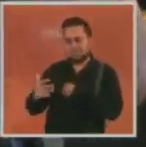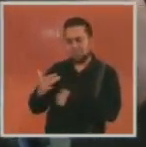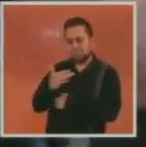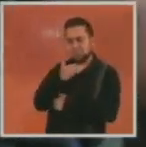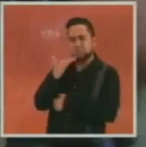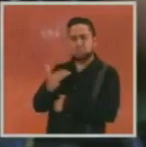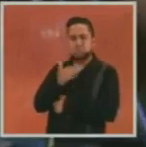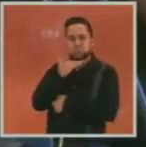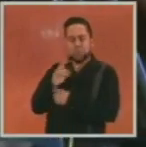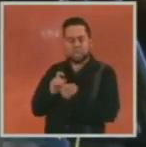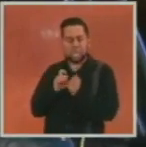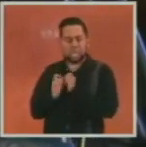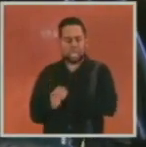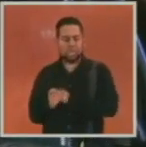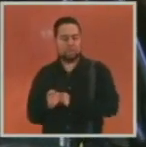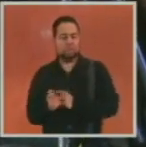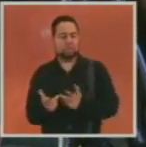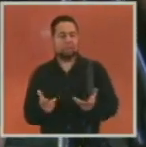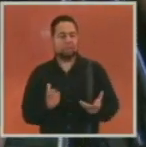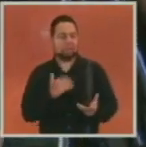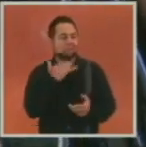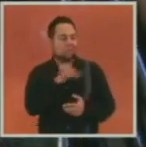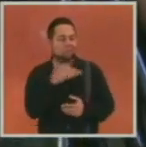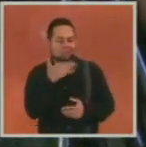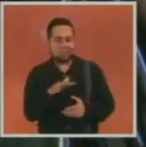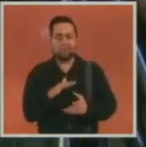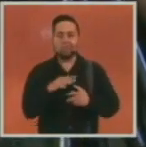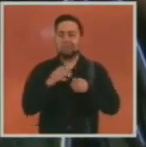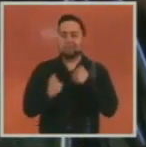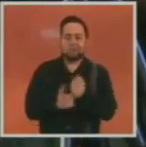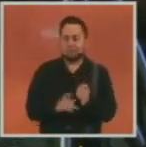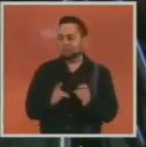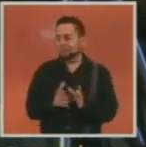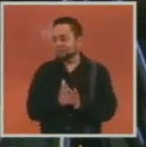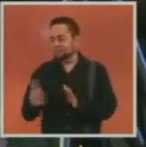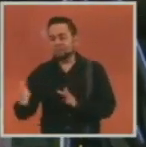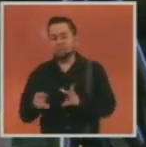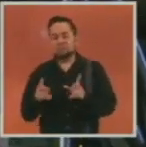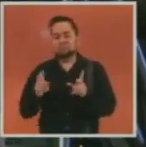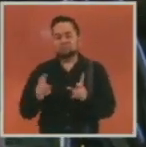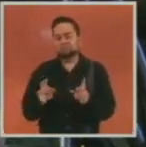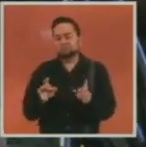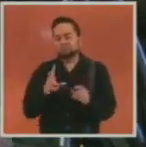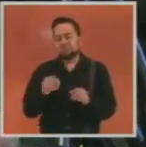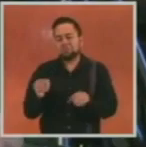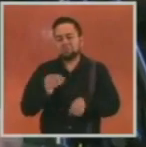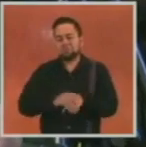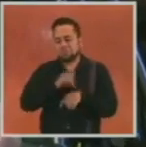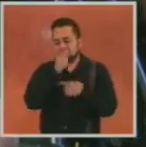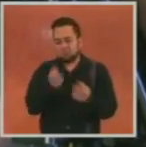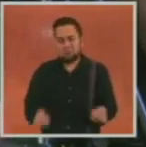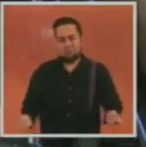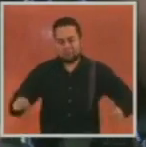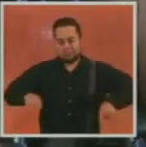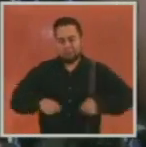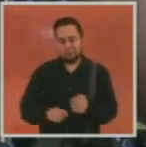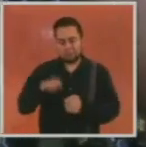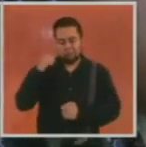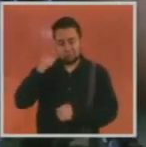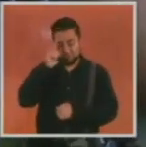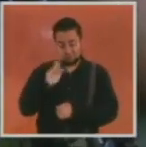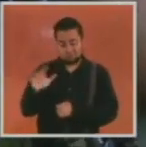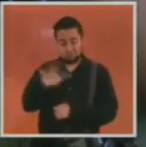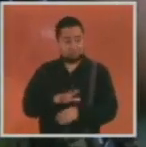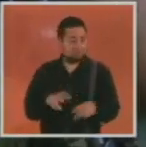en una cuestión de intereses internos y de que se llegue a tener una verdadera guelaguetza oaxaqueña para el